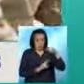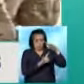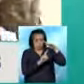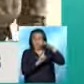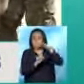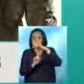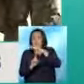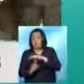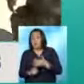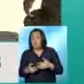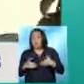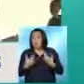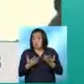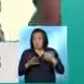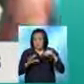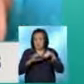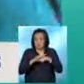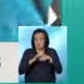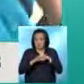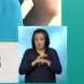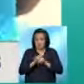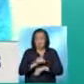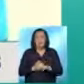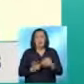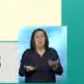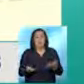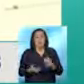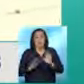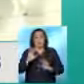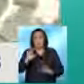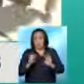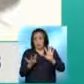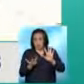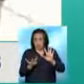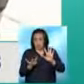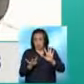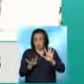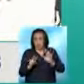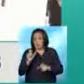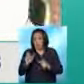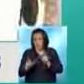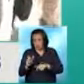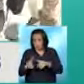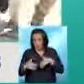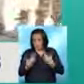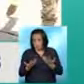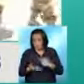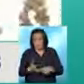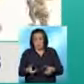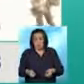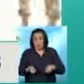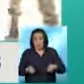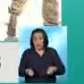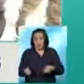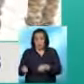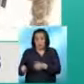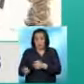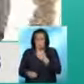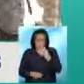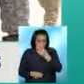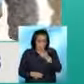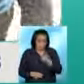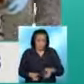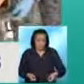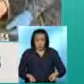helicóptero tiene la capacidad de poder transportar hasta 18 personas en camillas. Es por eso que vemos en